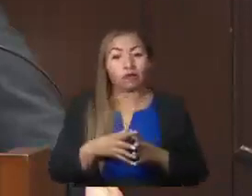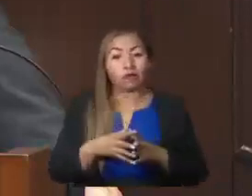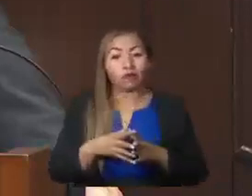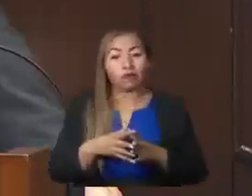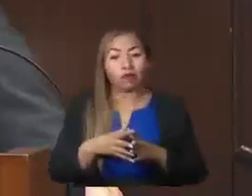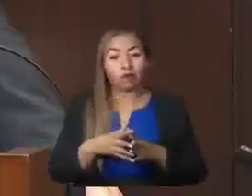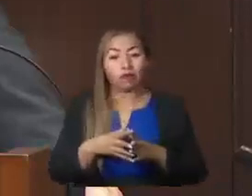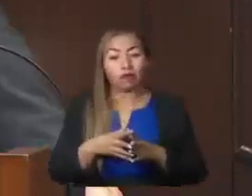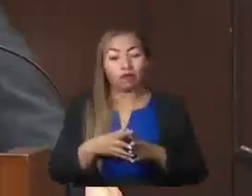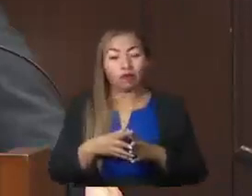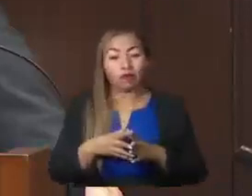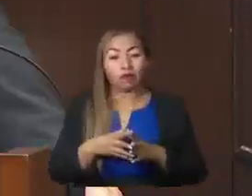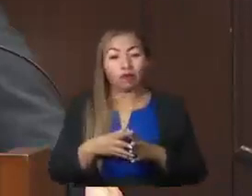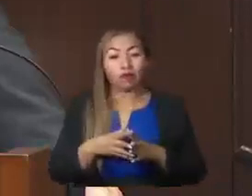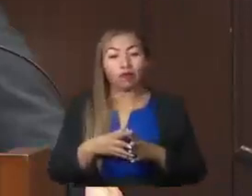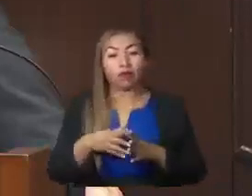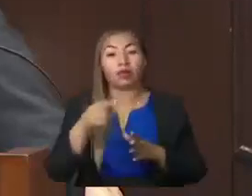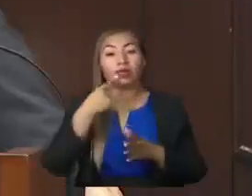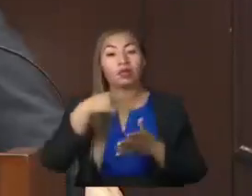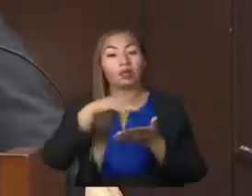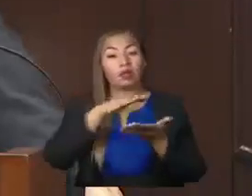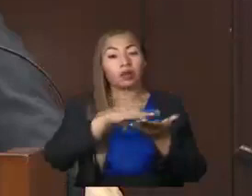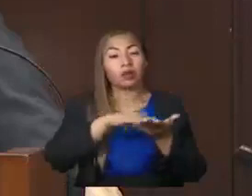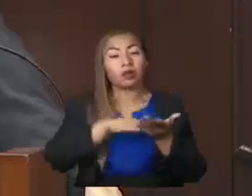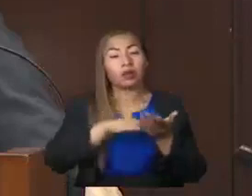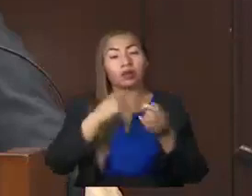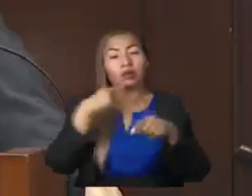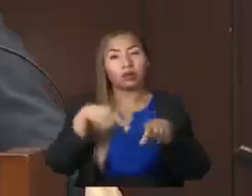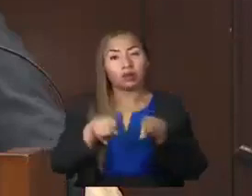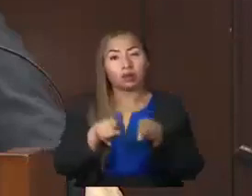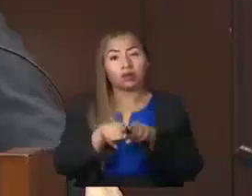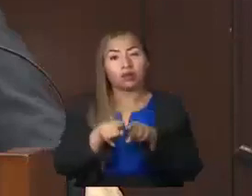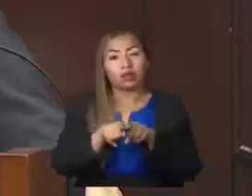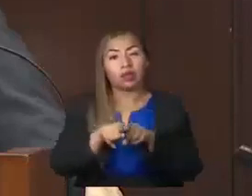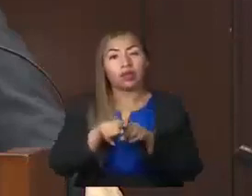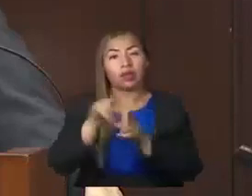inconstitucionalidad del contrato con Minera Panamá.